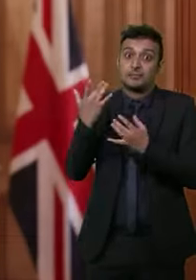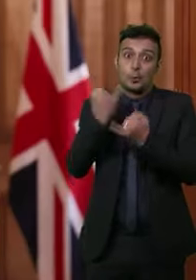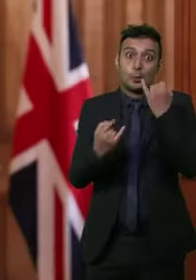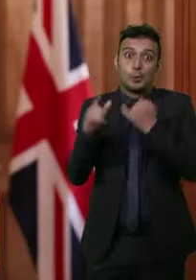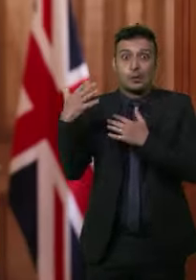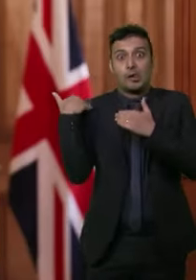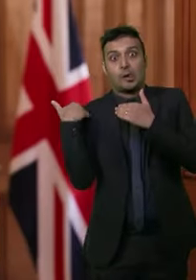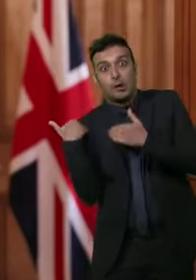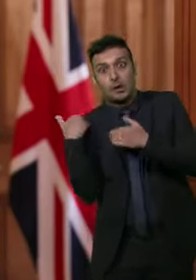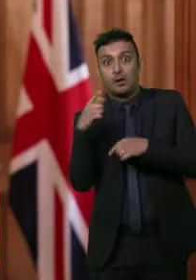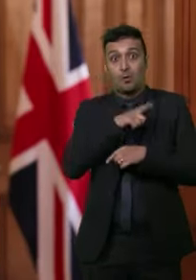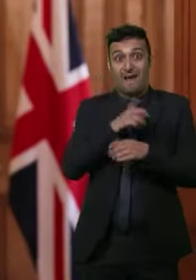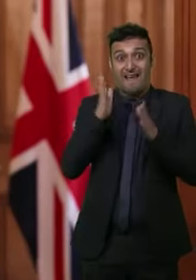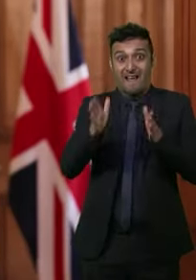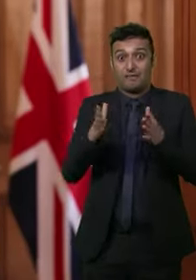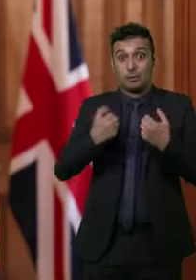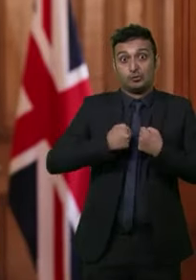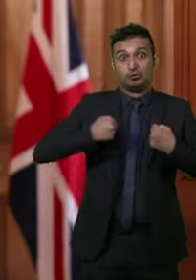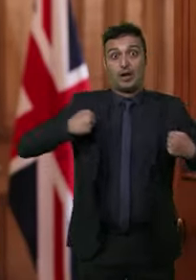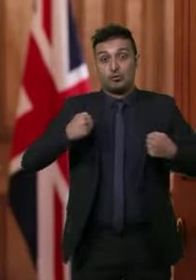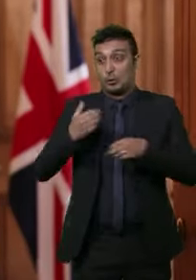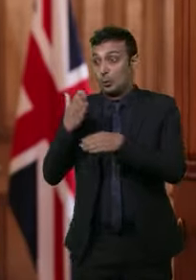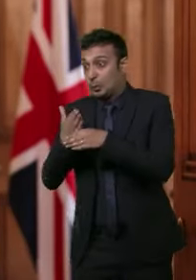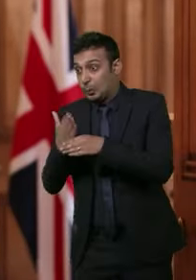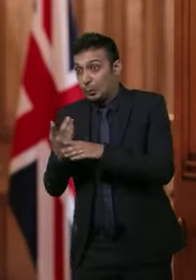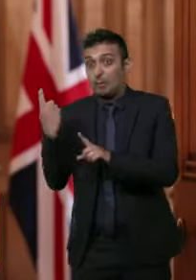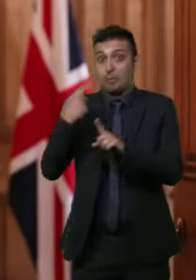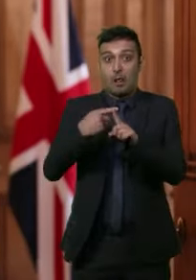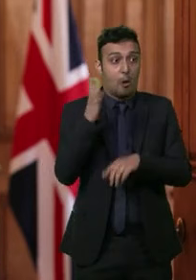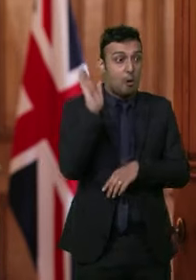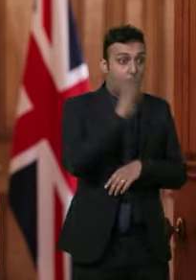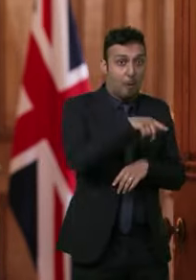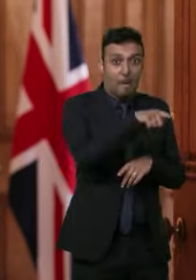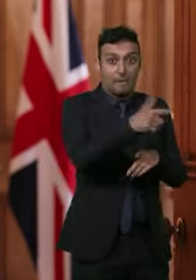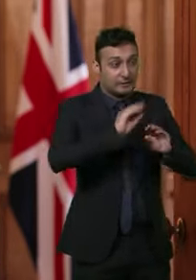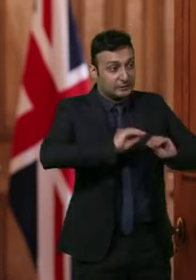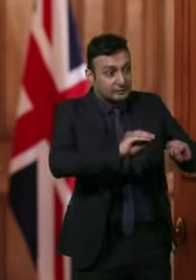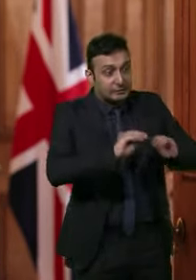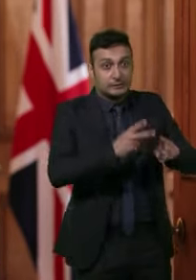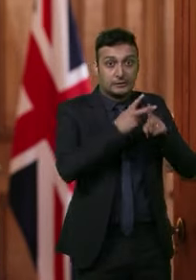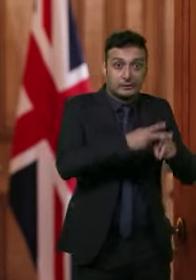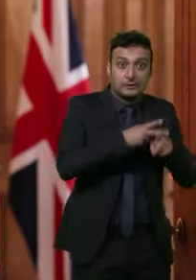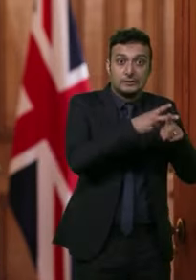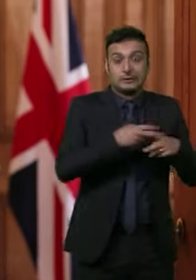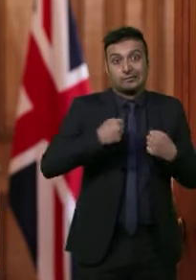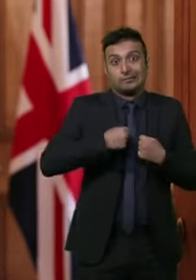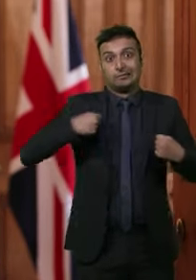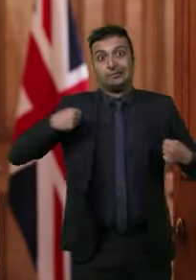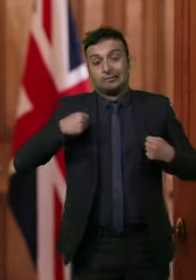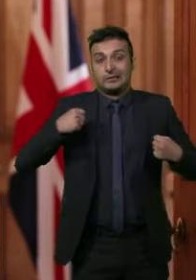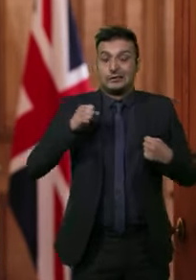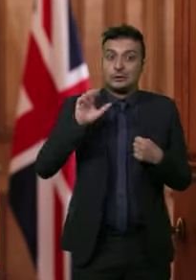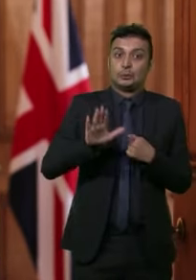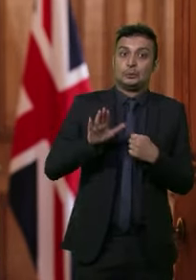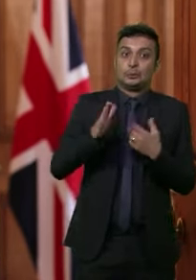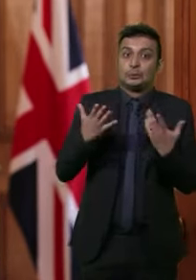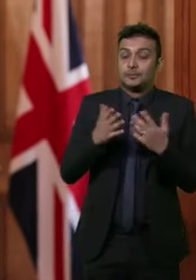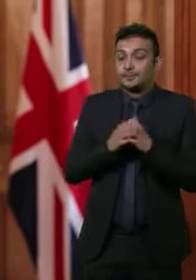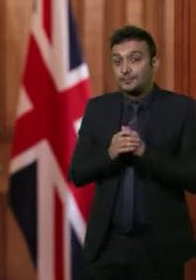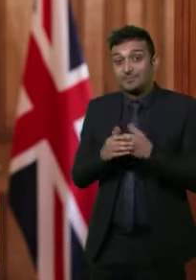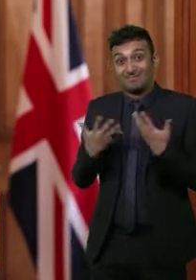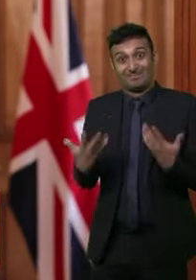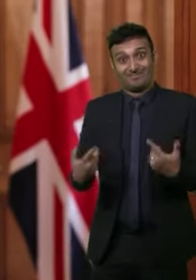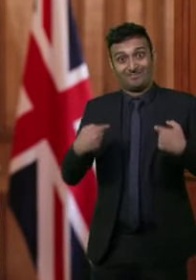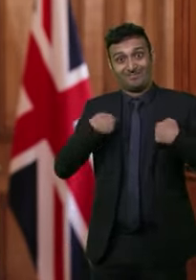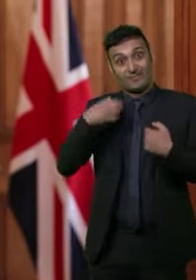mantienen puestos de trabajo y brindan cuidado de niños al mismo tiempo entonces que nuestro trabajo ahora como gobierno es aprovechar su